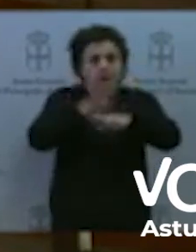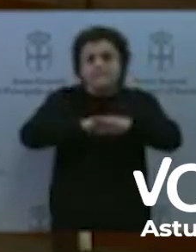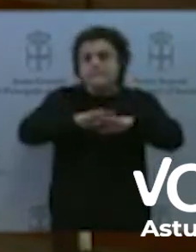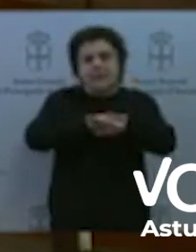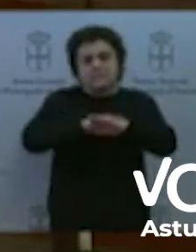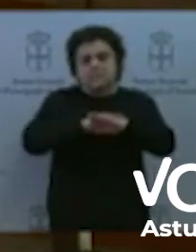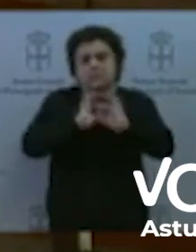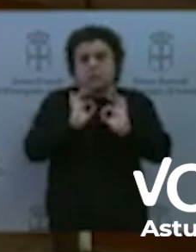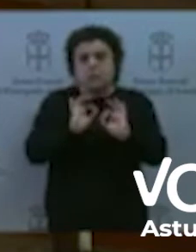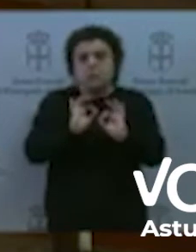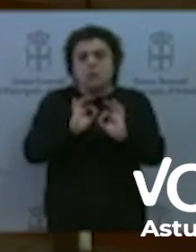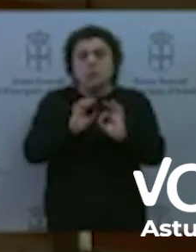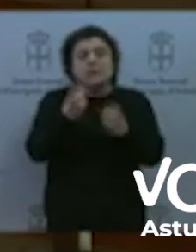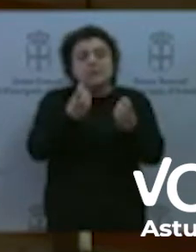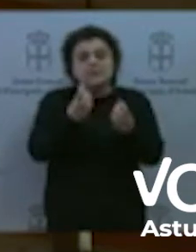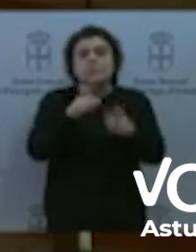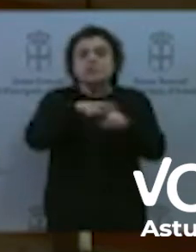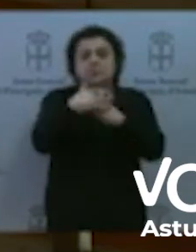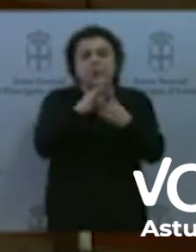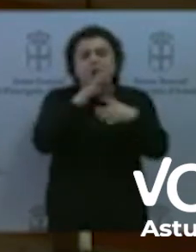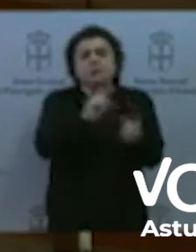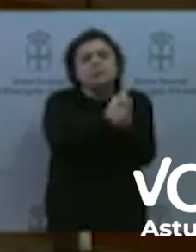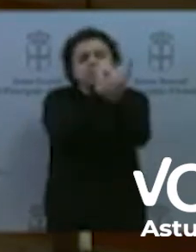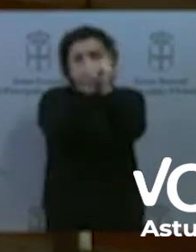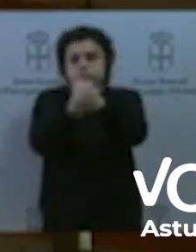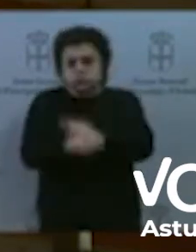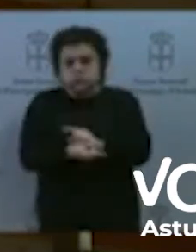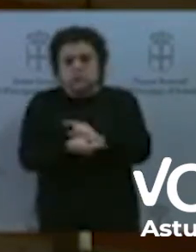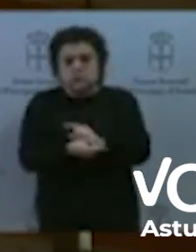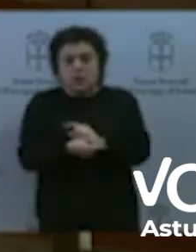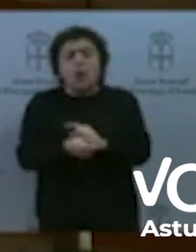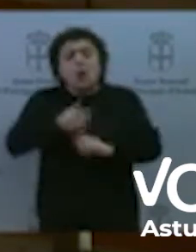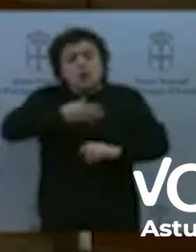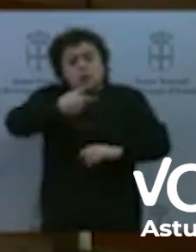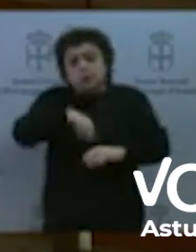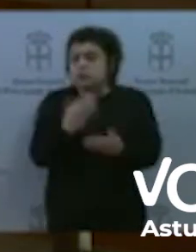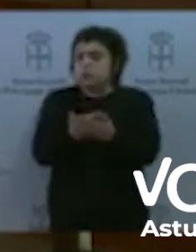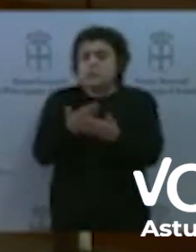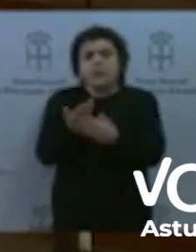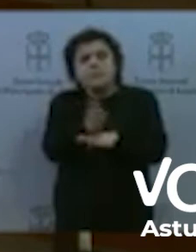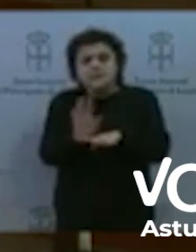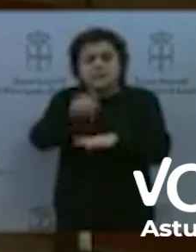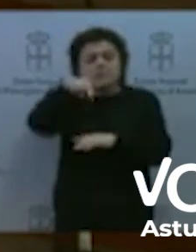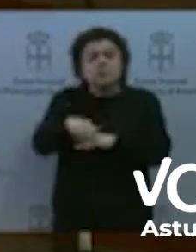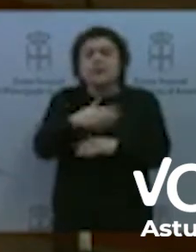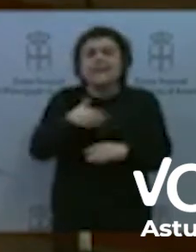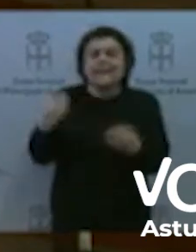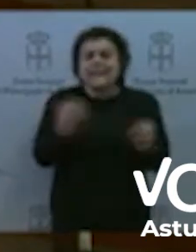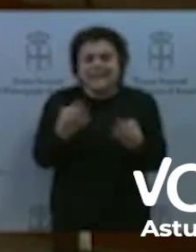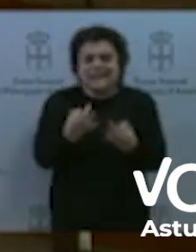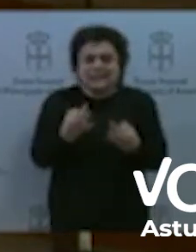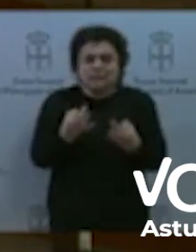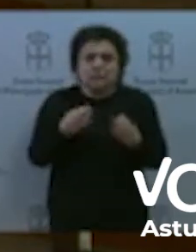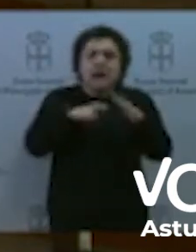este sistema. Con nuestra moción pretendemos que se movilicen todos los recursos para resolver sus